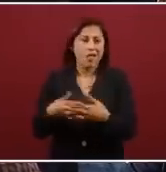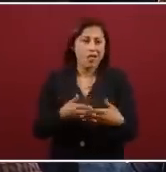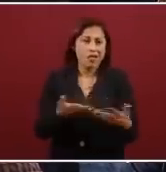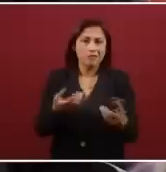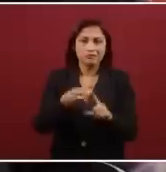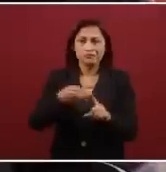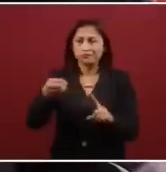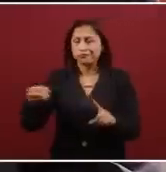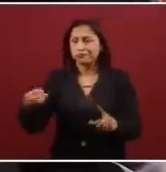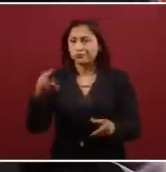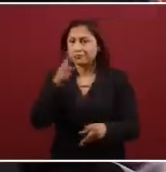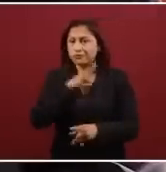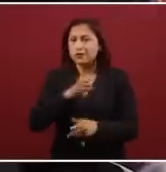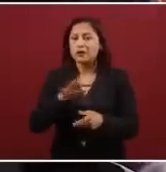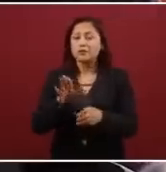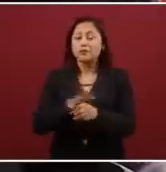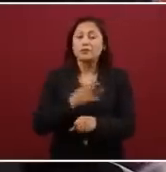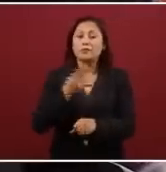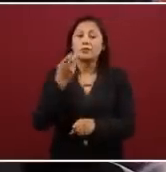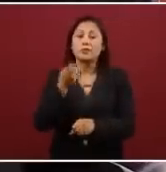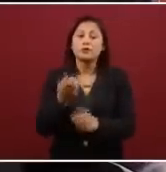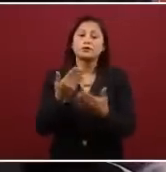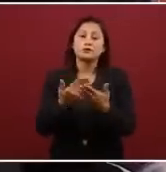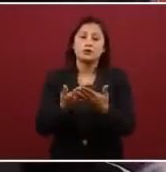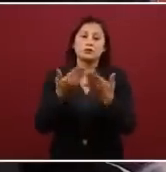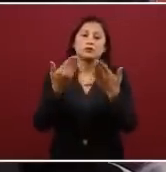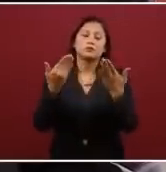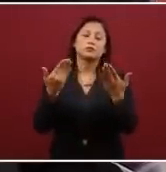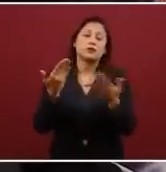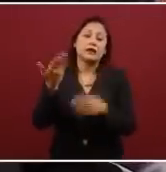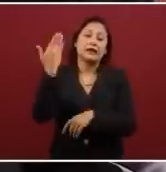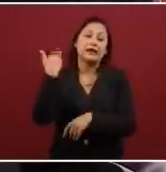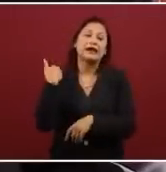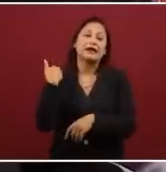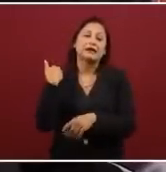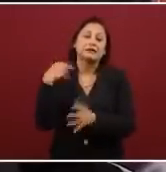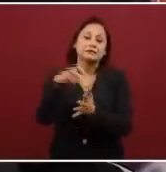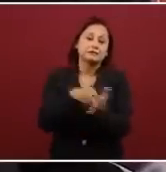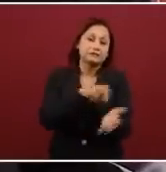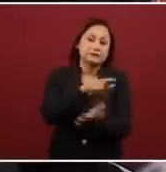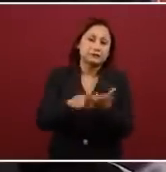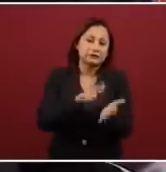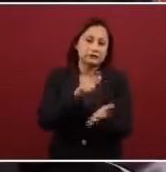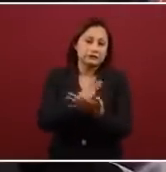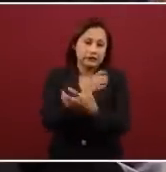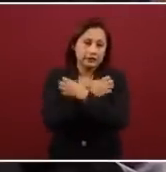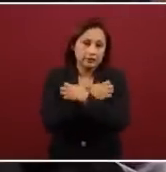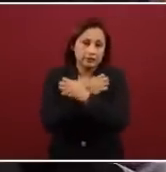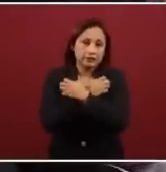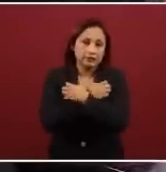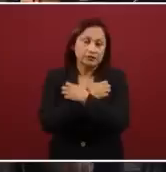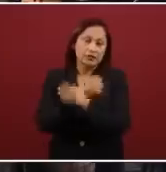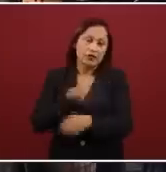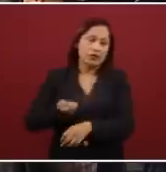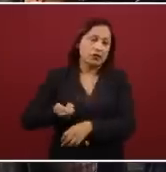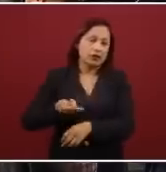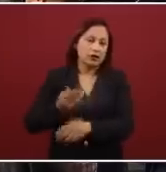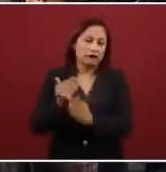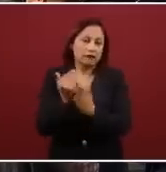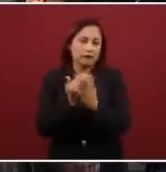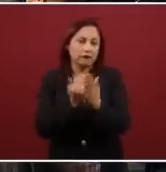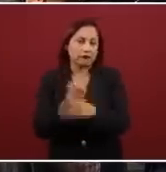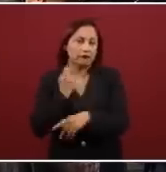la llamada reforma educativa, y se politizó, pero